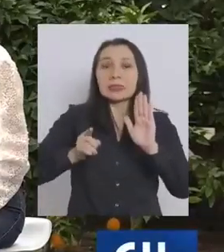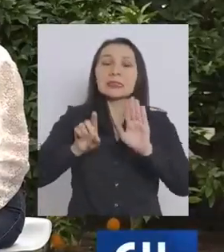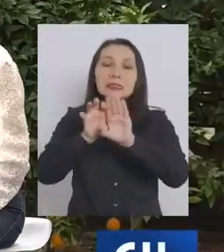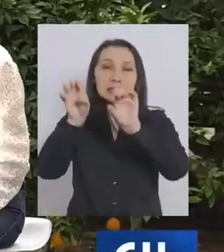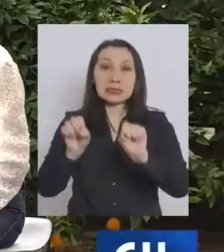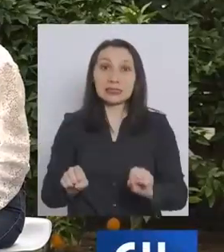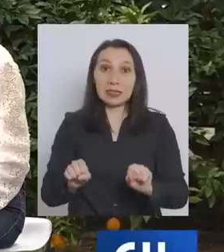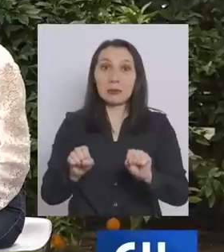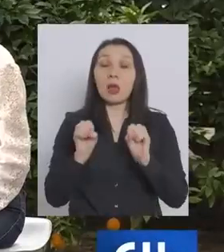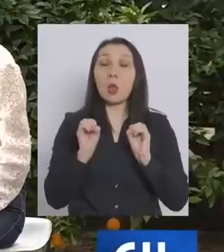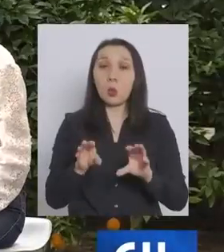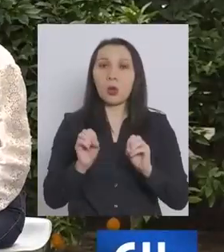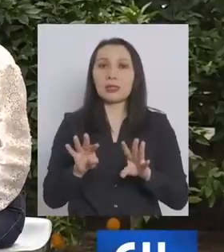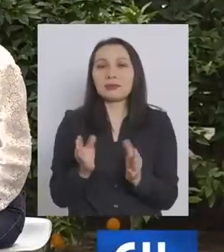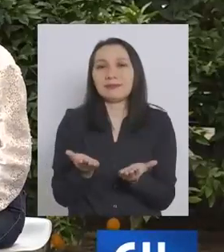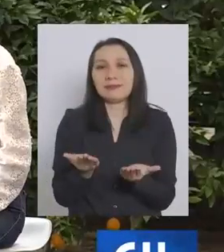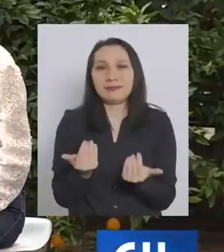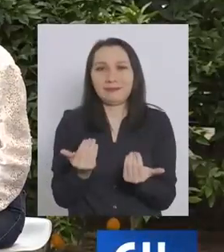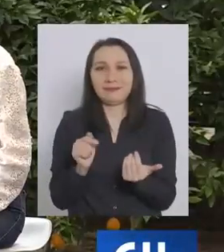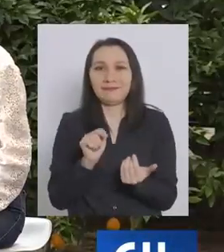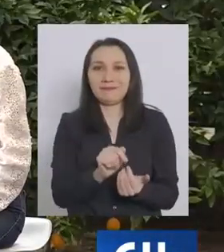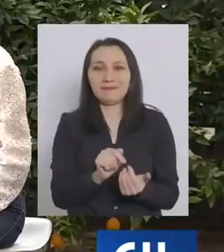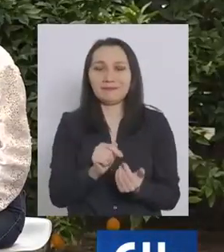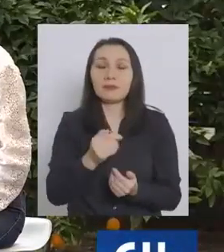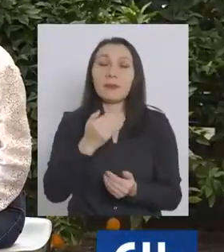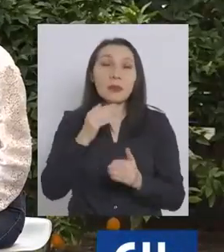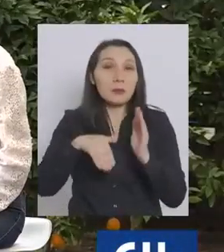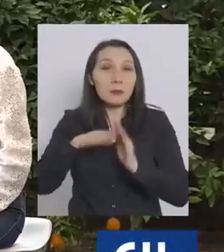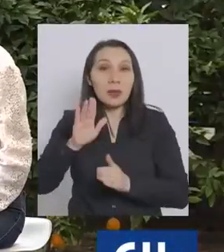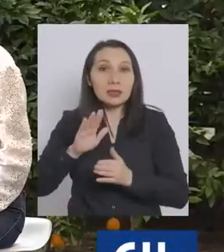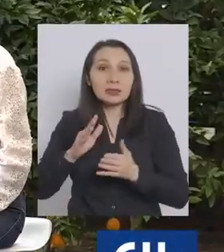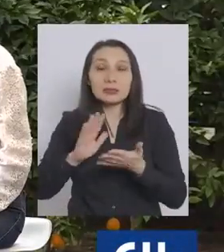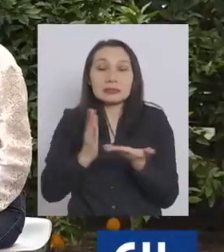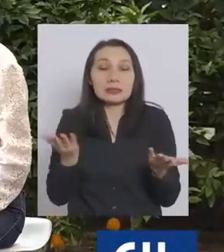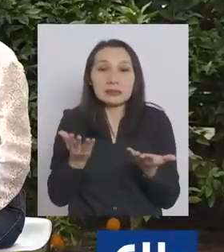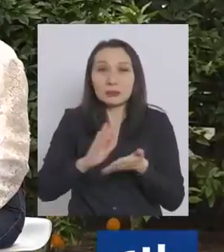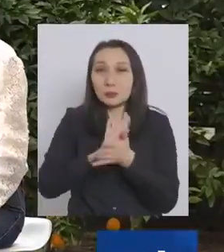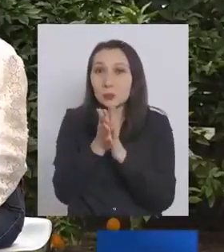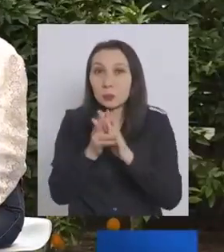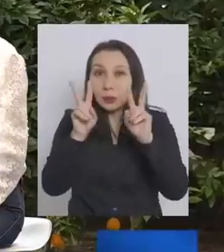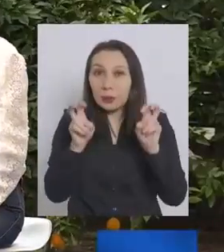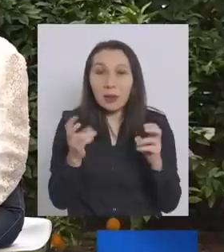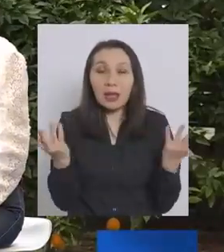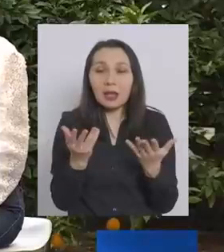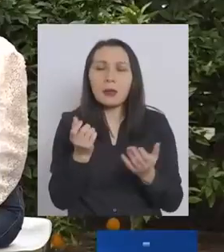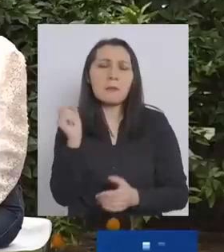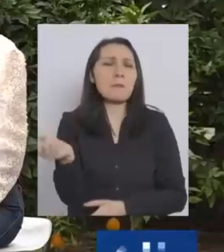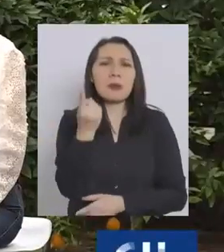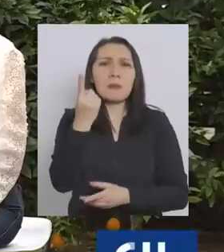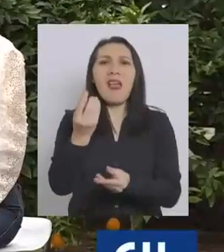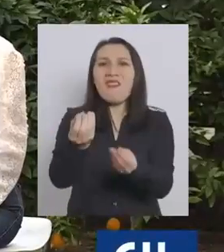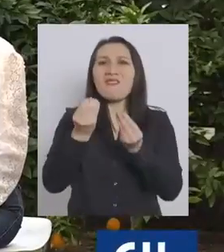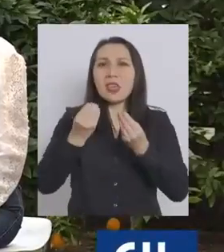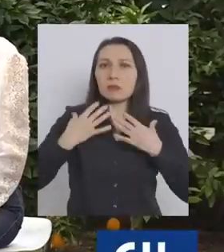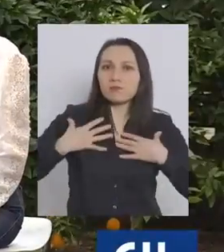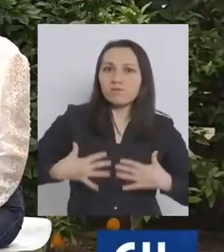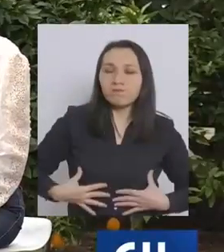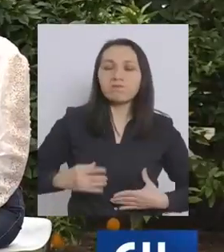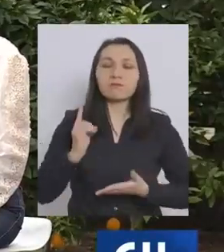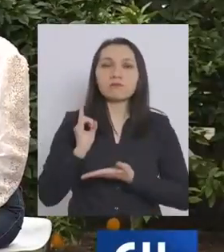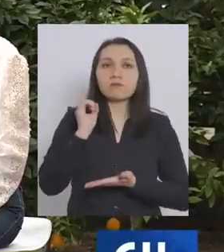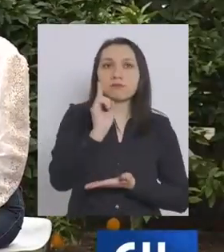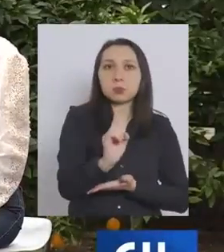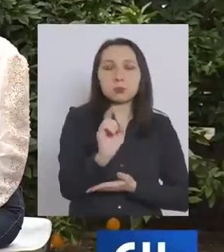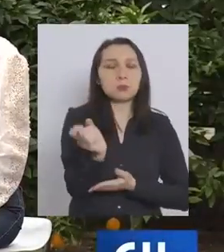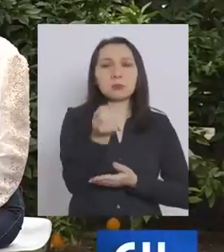sistema educacional necesita y sobre todo para poner el bienestar de nuestros